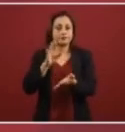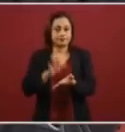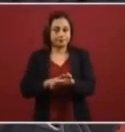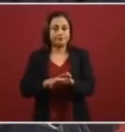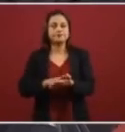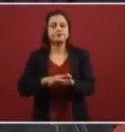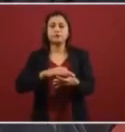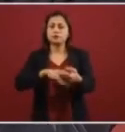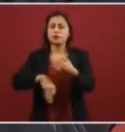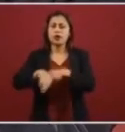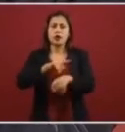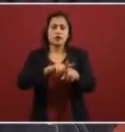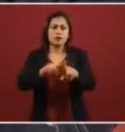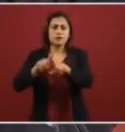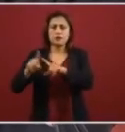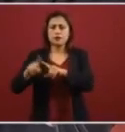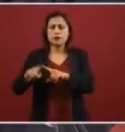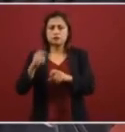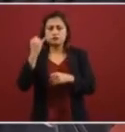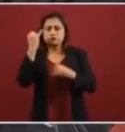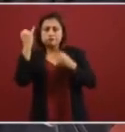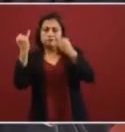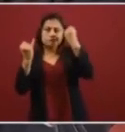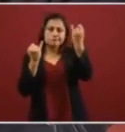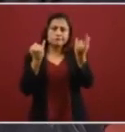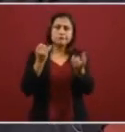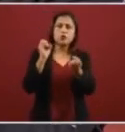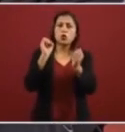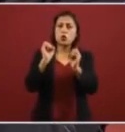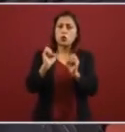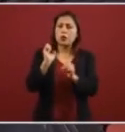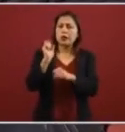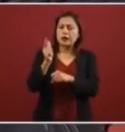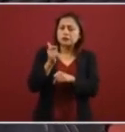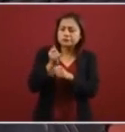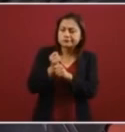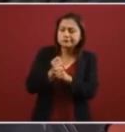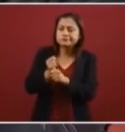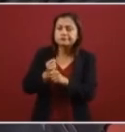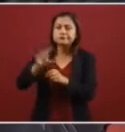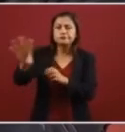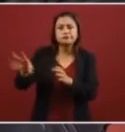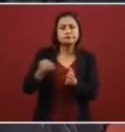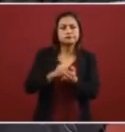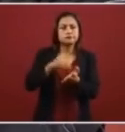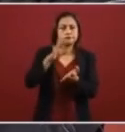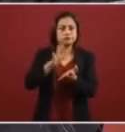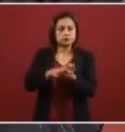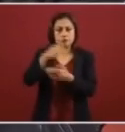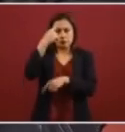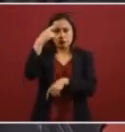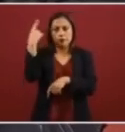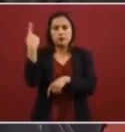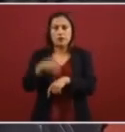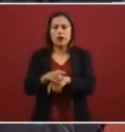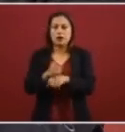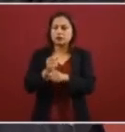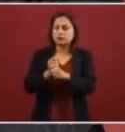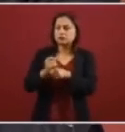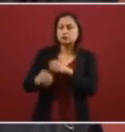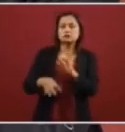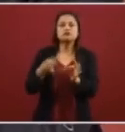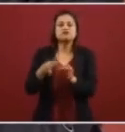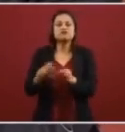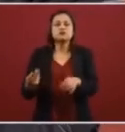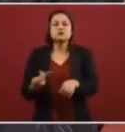lo que pueda ayudar a esclarecer los hechos todas las hipótesis pero ese es